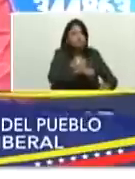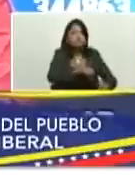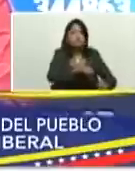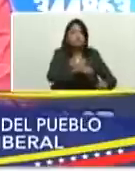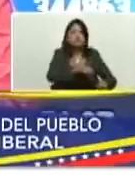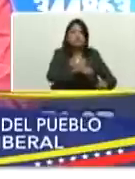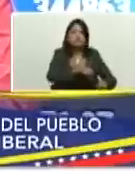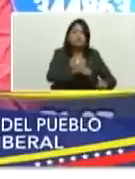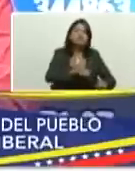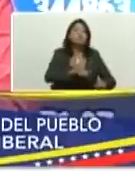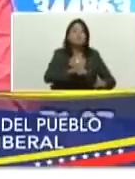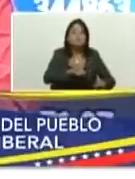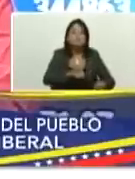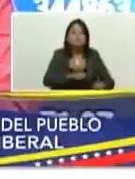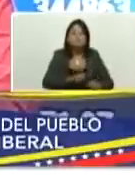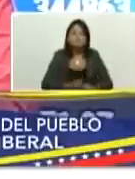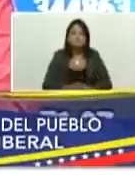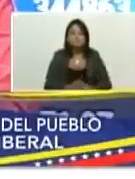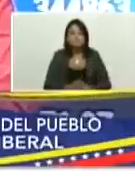Pudiéramos decir que